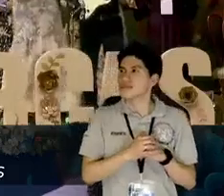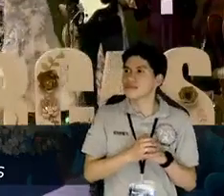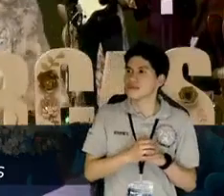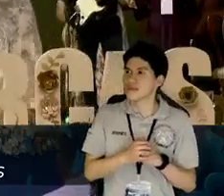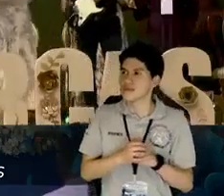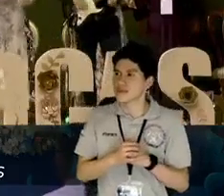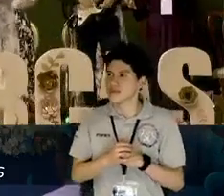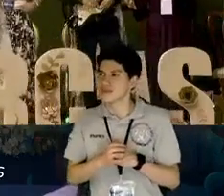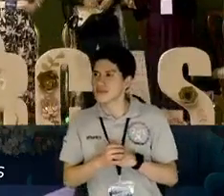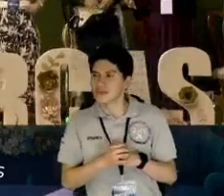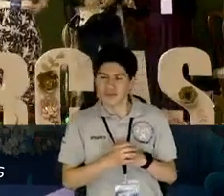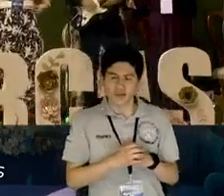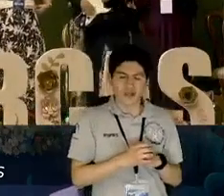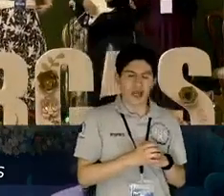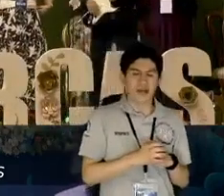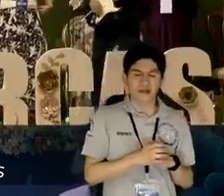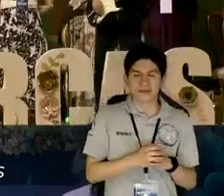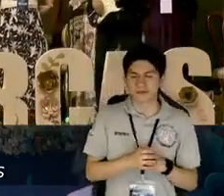se salababa.